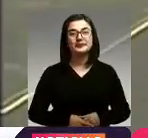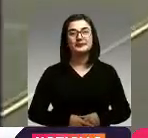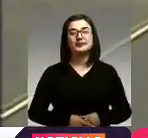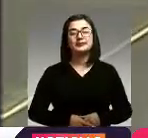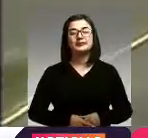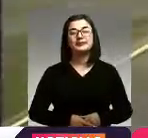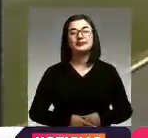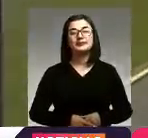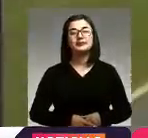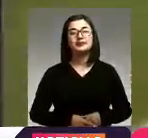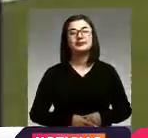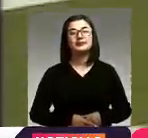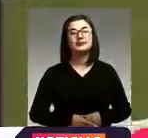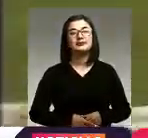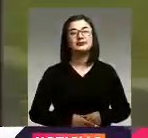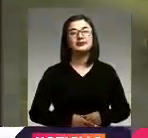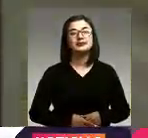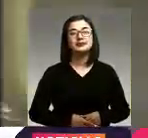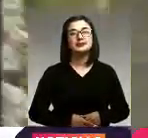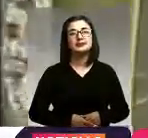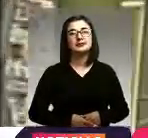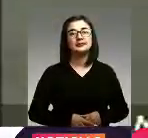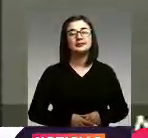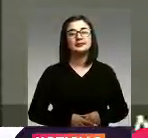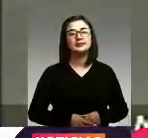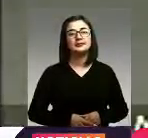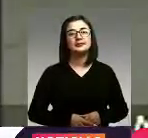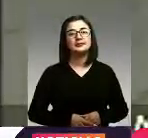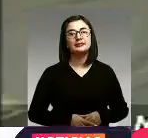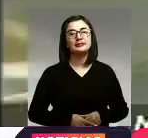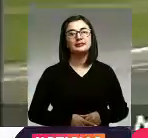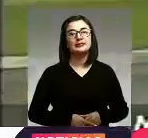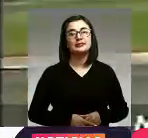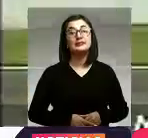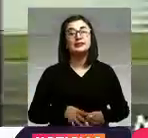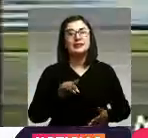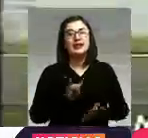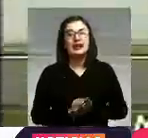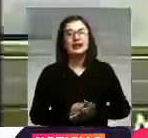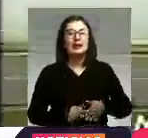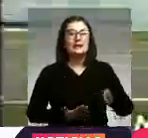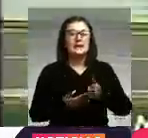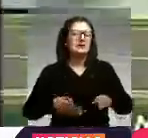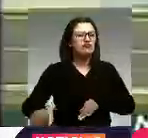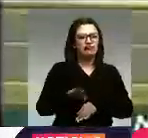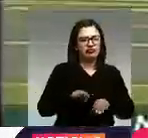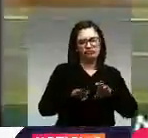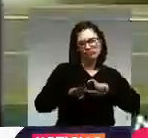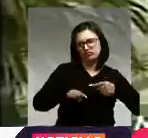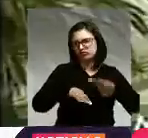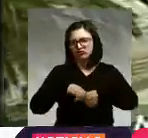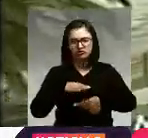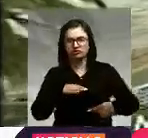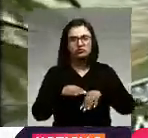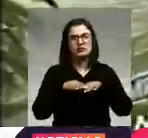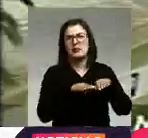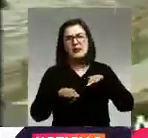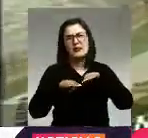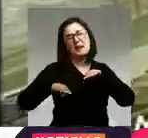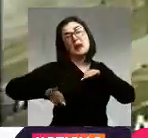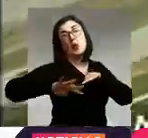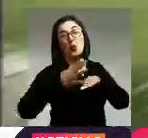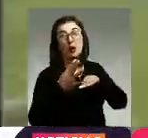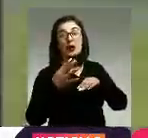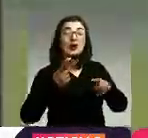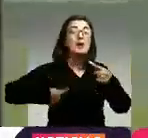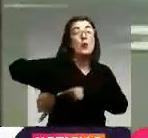manera. Vamos a ver la confirmación del primer punto. Con las paradas en pits, Montoya ascendió hasta el cuarto lugar, pero en la vuelta 41 el